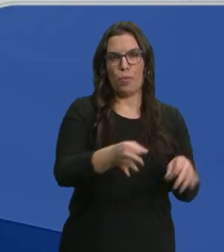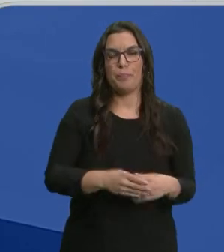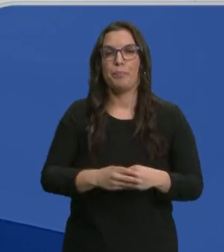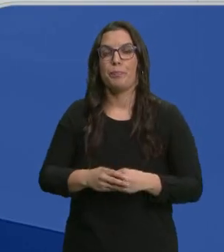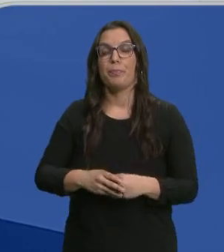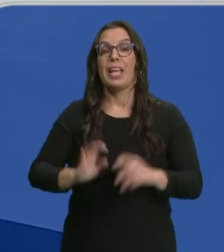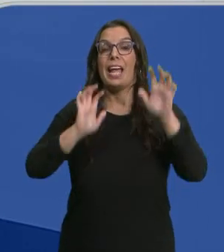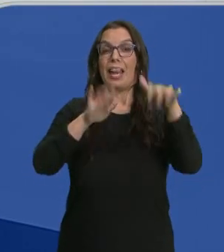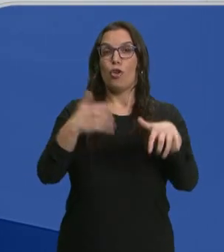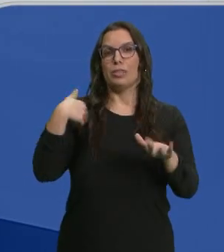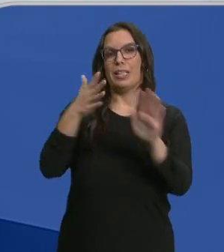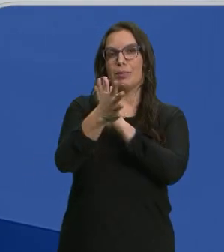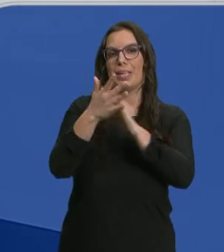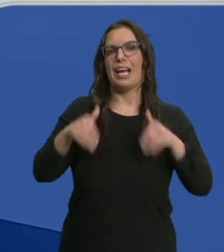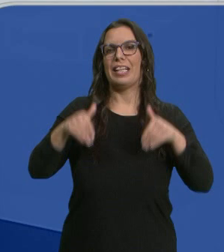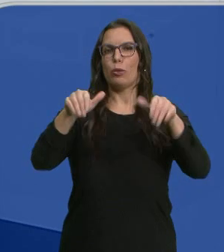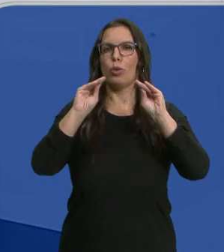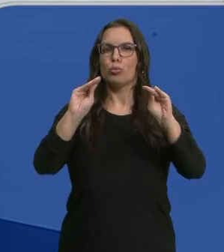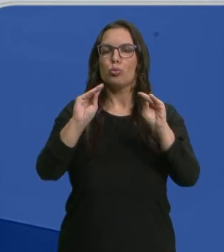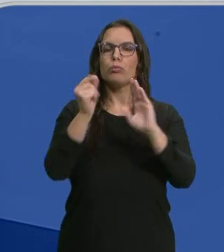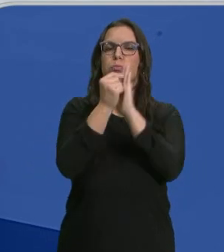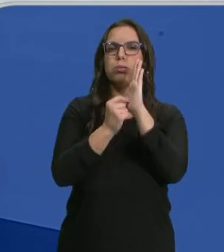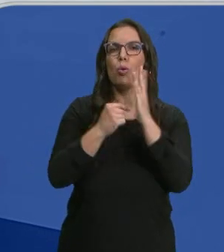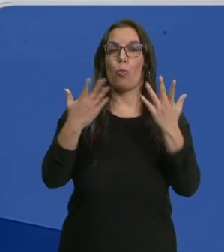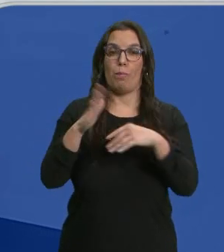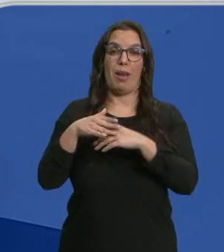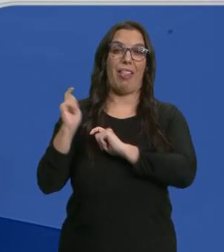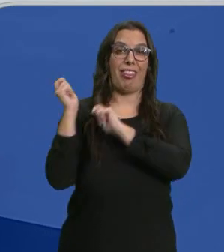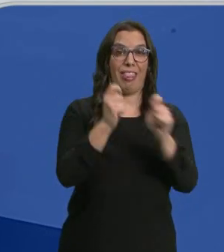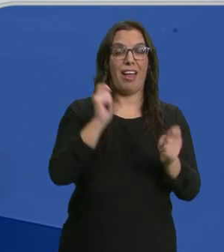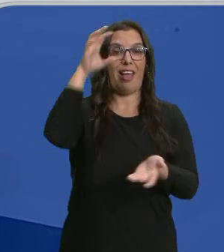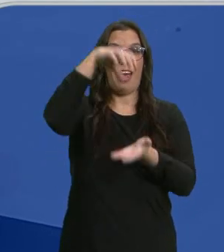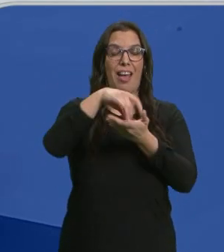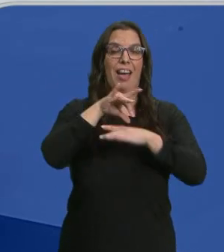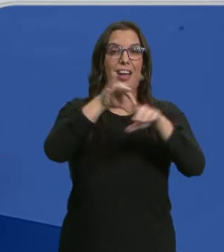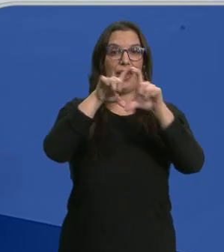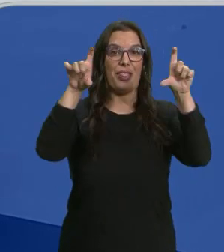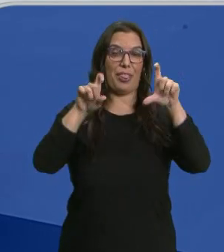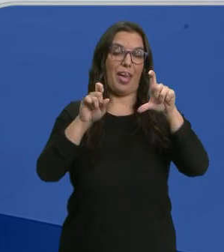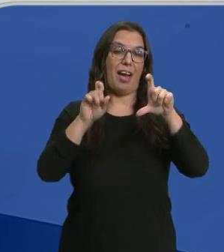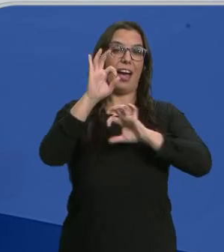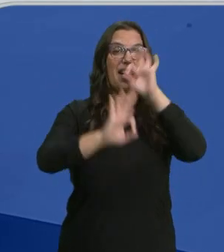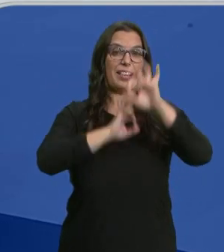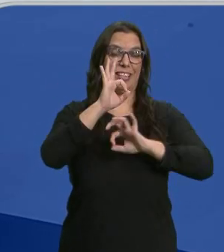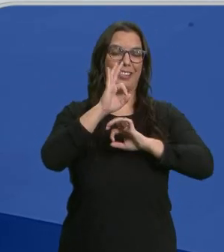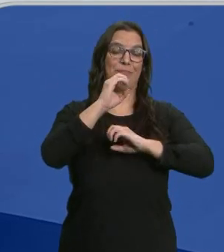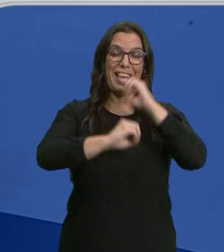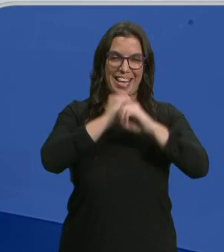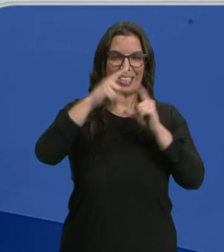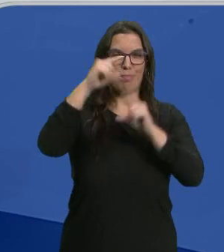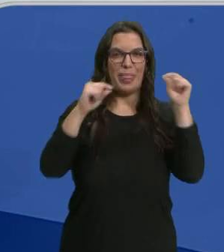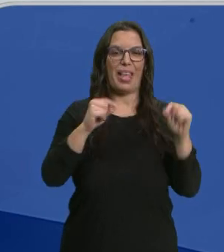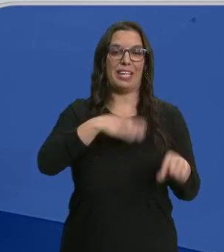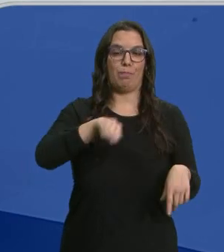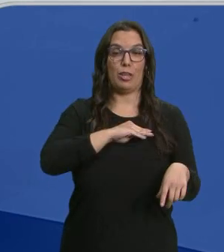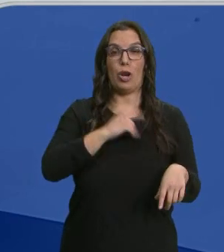León desvela finalmente los detalles de su candidatura para albergar la sede de la Agencia Espacial Española. Uno de los elementos que se guardaba con